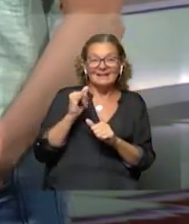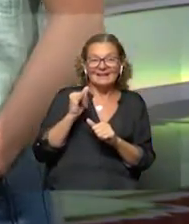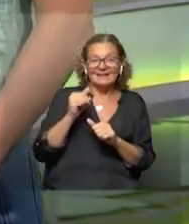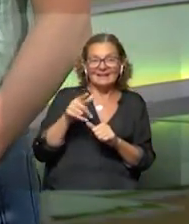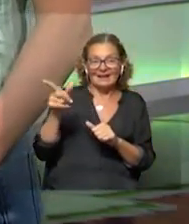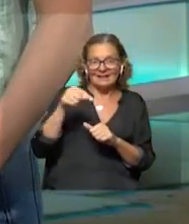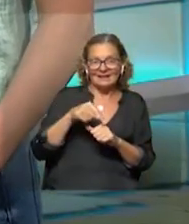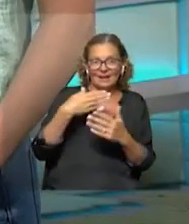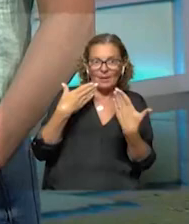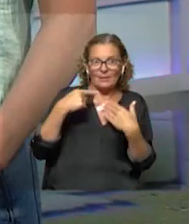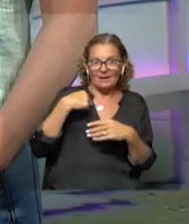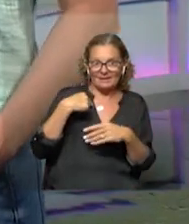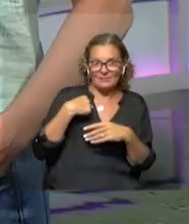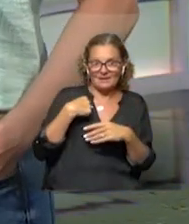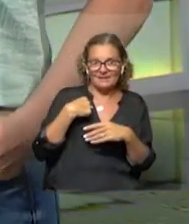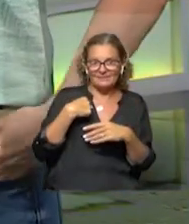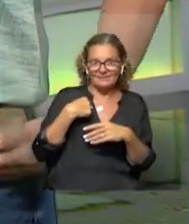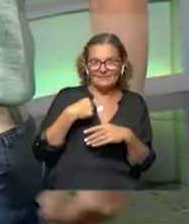para hablar